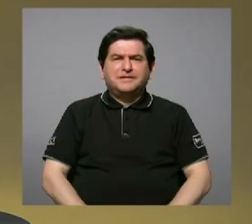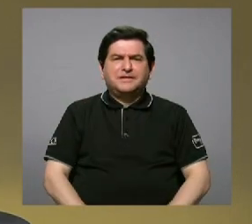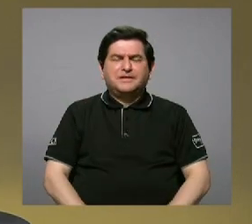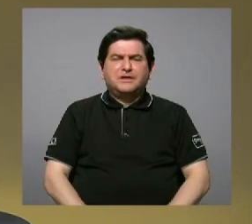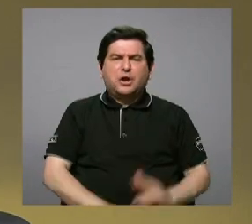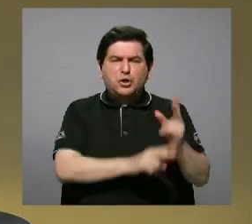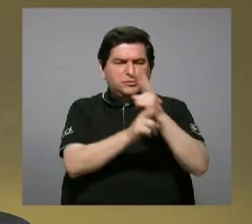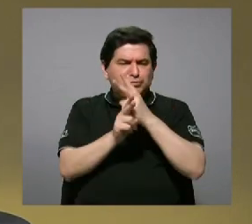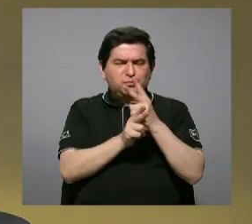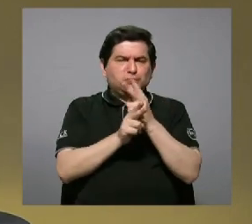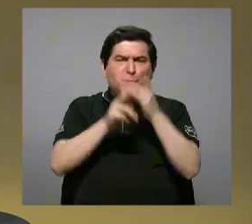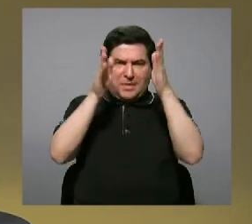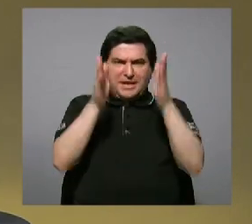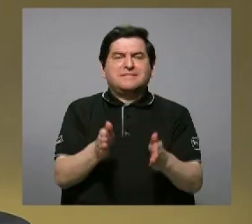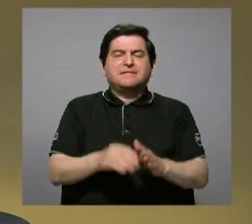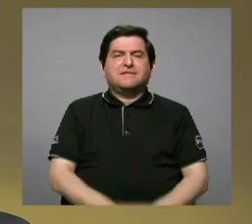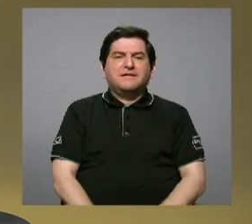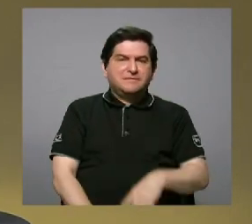superintendente, usted